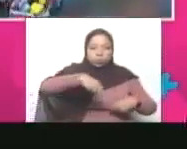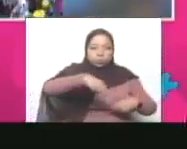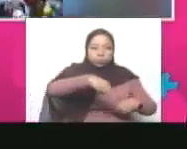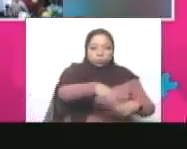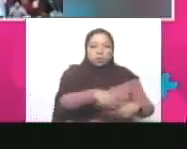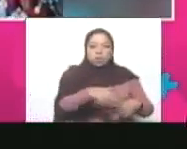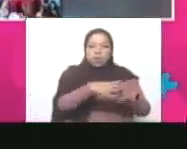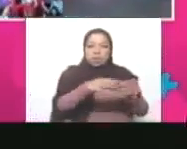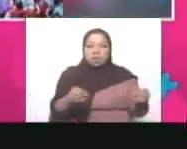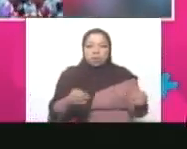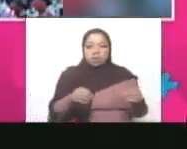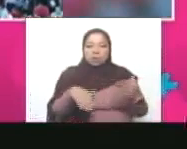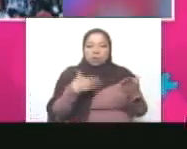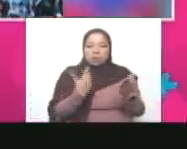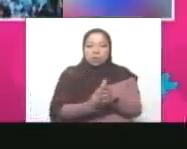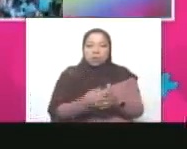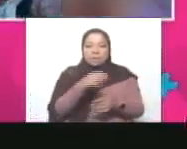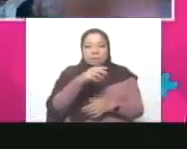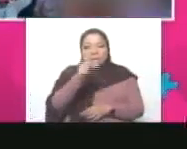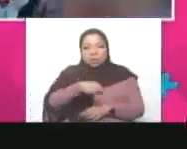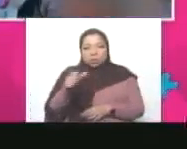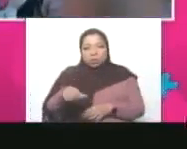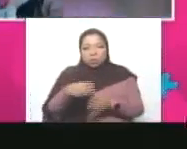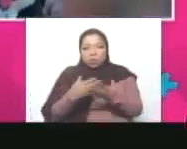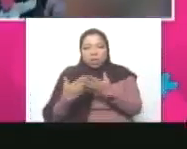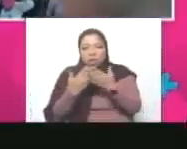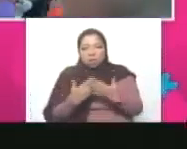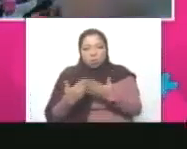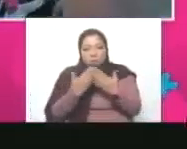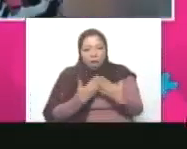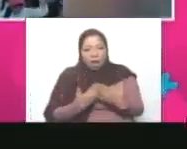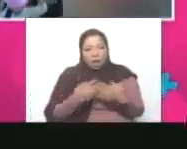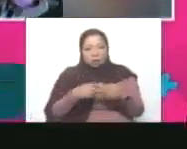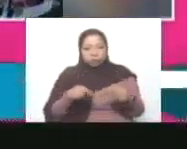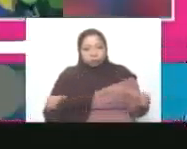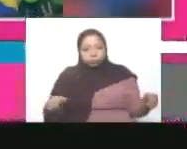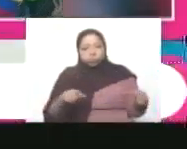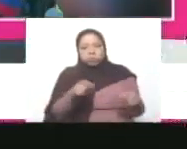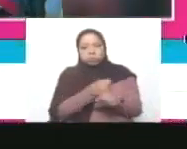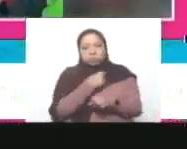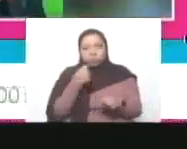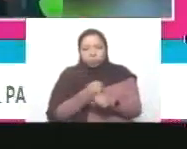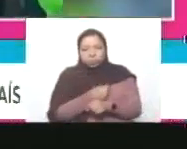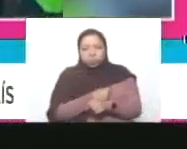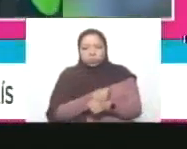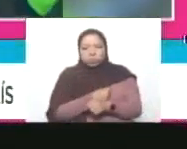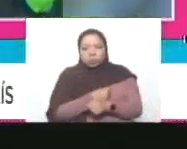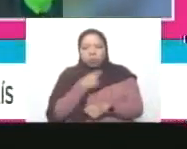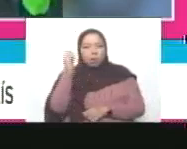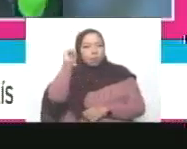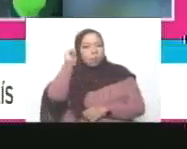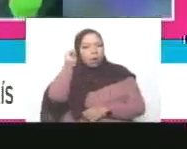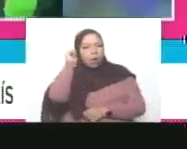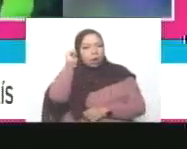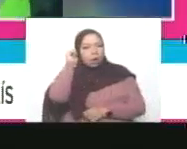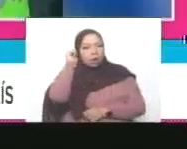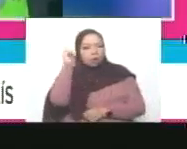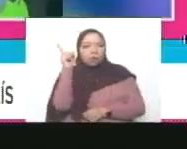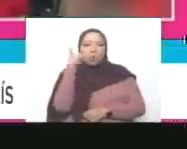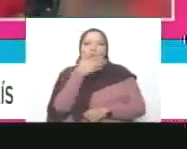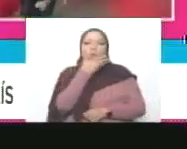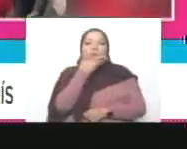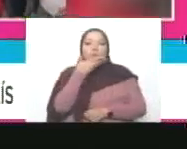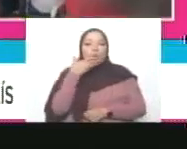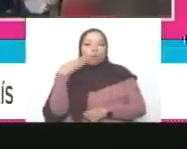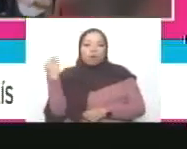a punta, campesinos, estudiantes, trabajadores, mujeres,